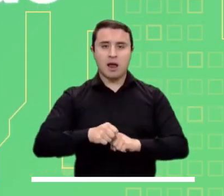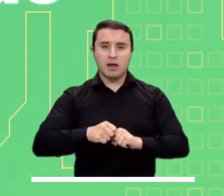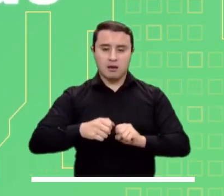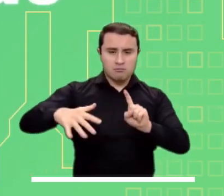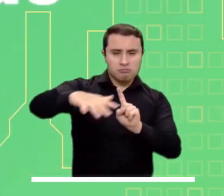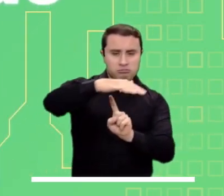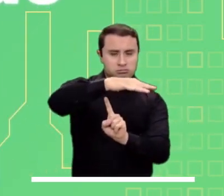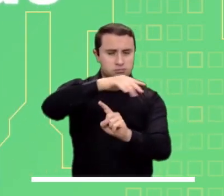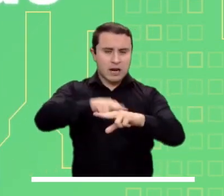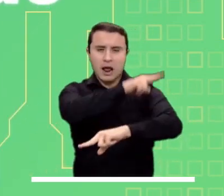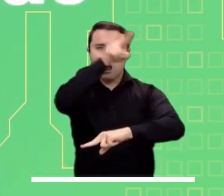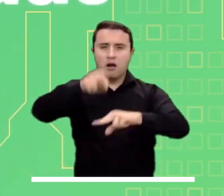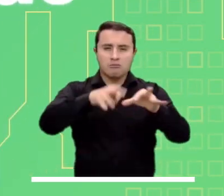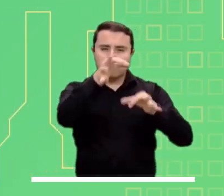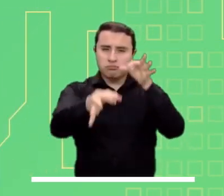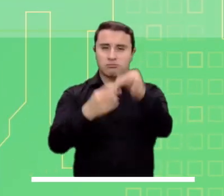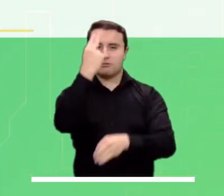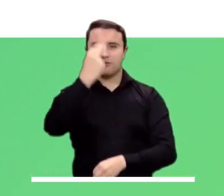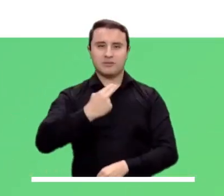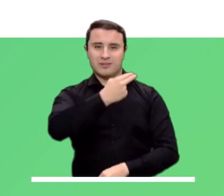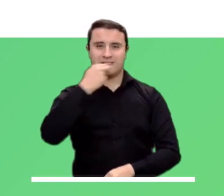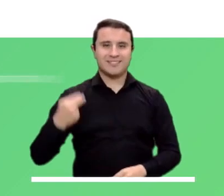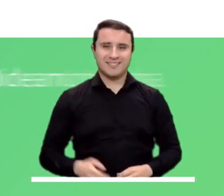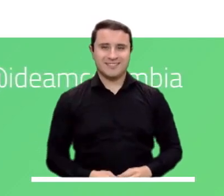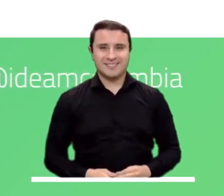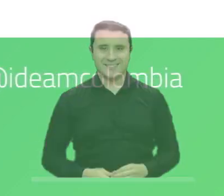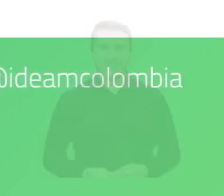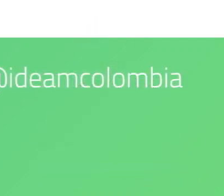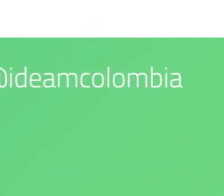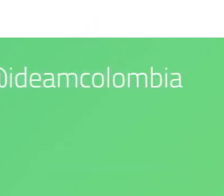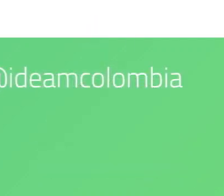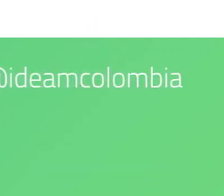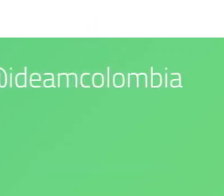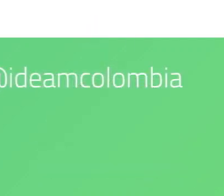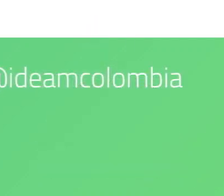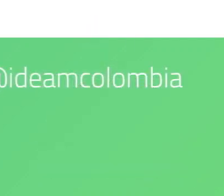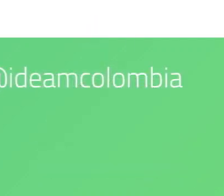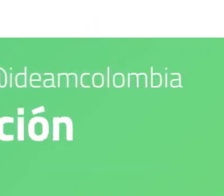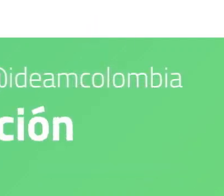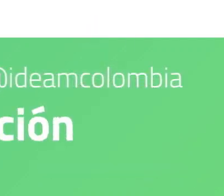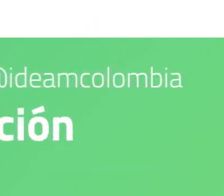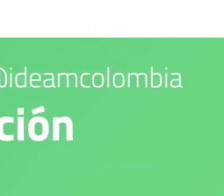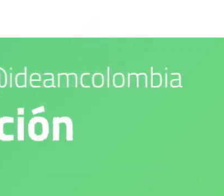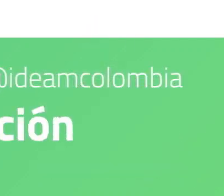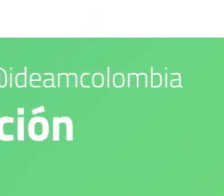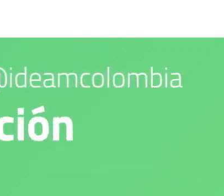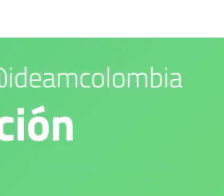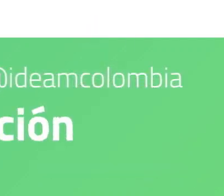Los esperamos en nuestras redes sociales. Nuestro compromiso es con el medio ambiente.